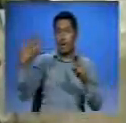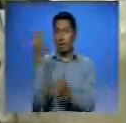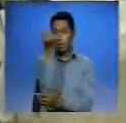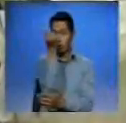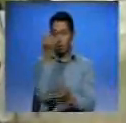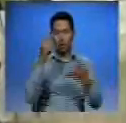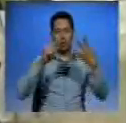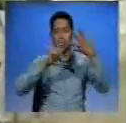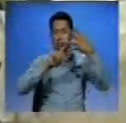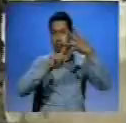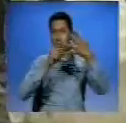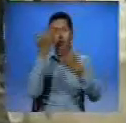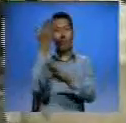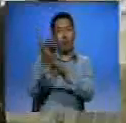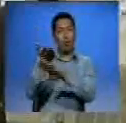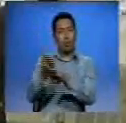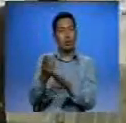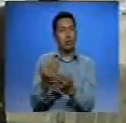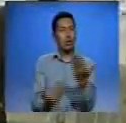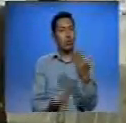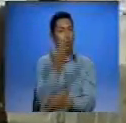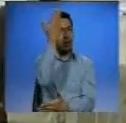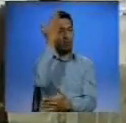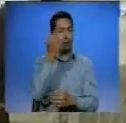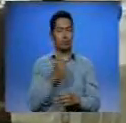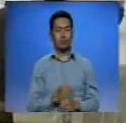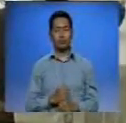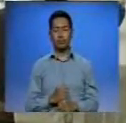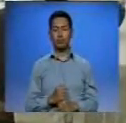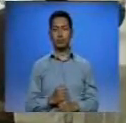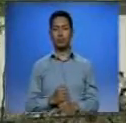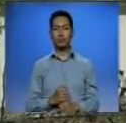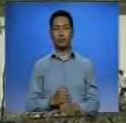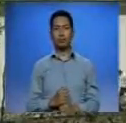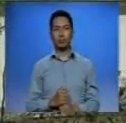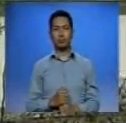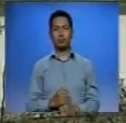y que se trate de una propuesta innovadora. Alfonso Reyes Cruzati, Gama Noticias.